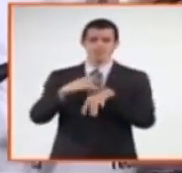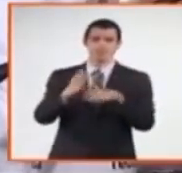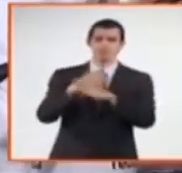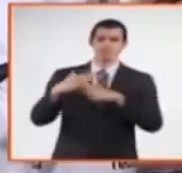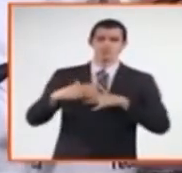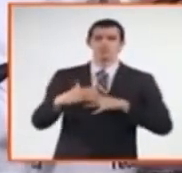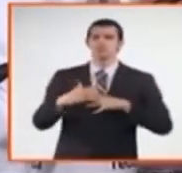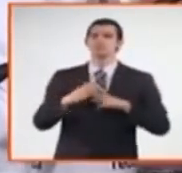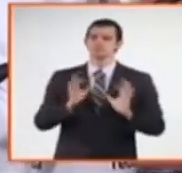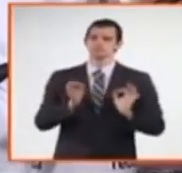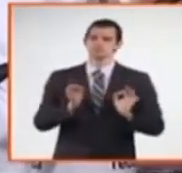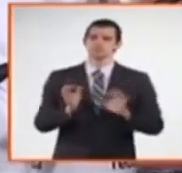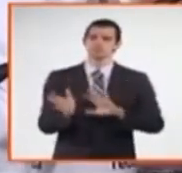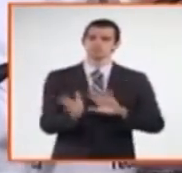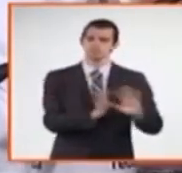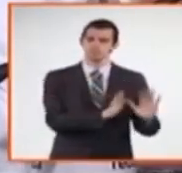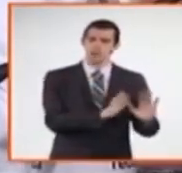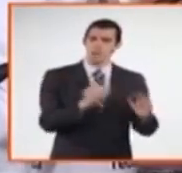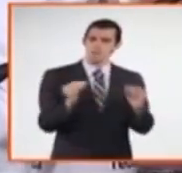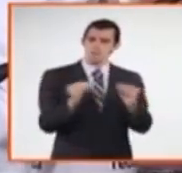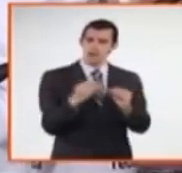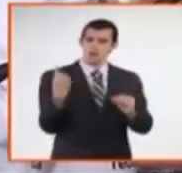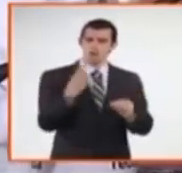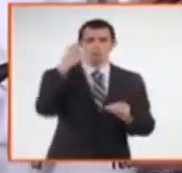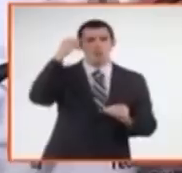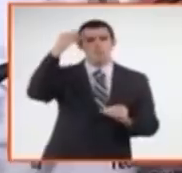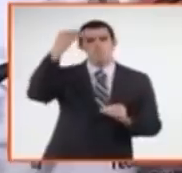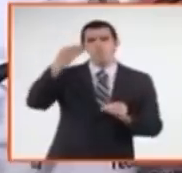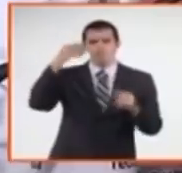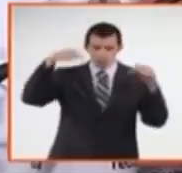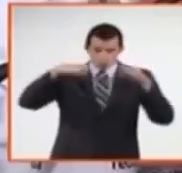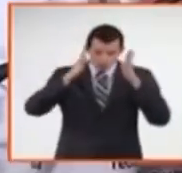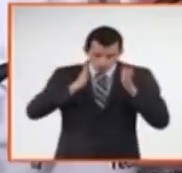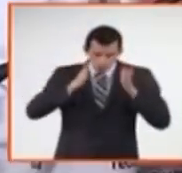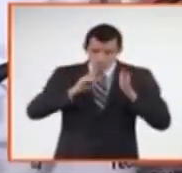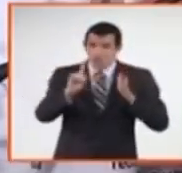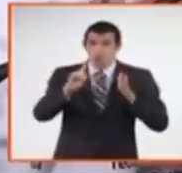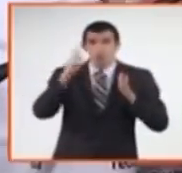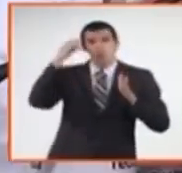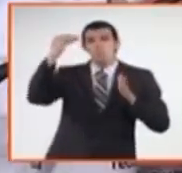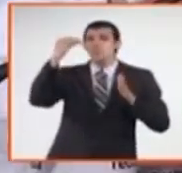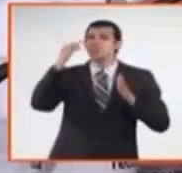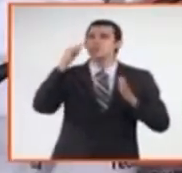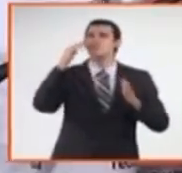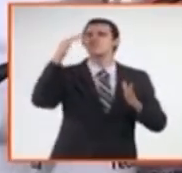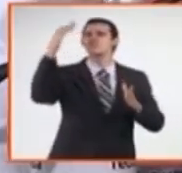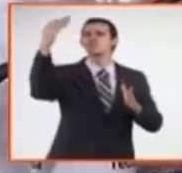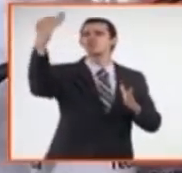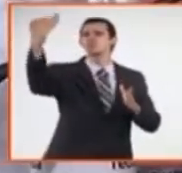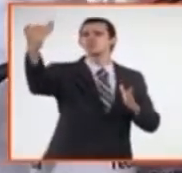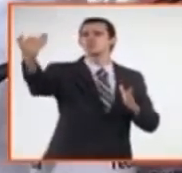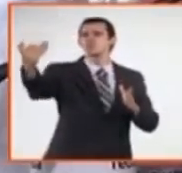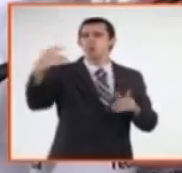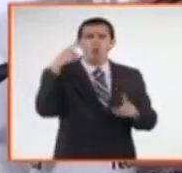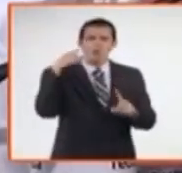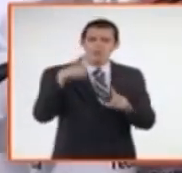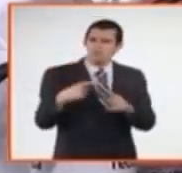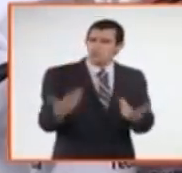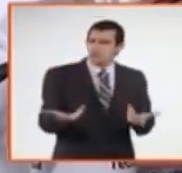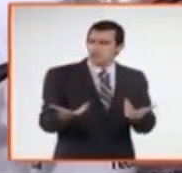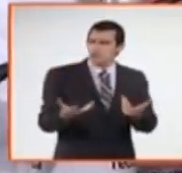pero nosotros estamos pensando y tenemos todas las posibilidades de hacerlo de pensar en nuevas generaciones de